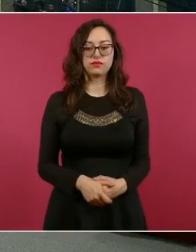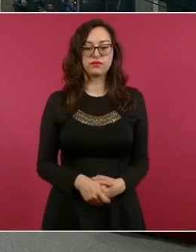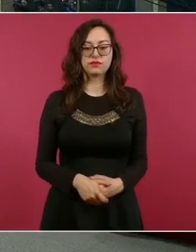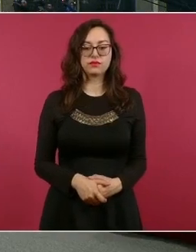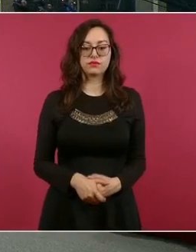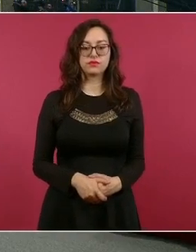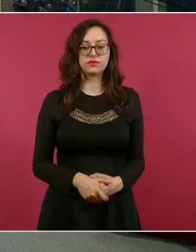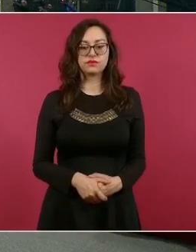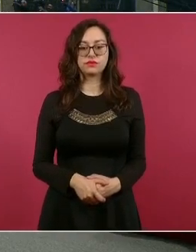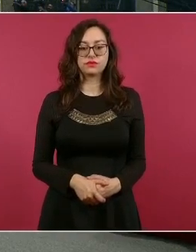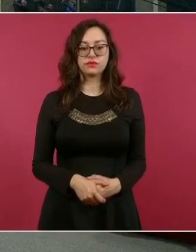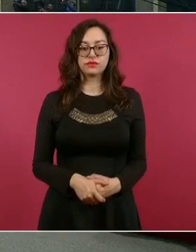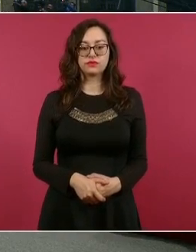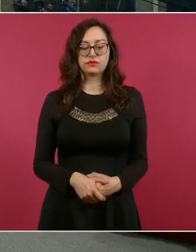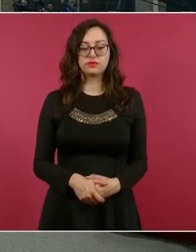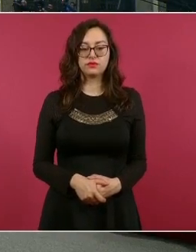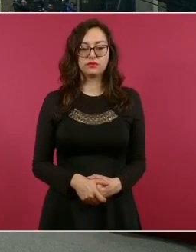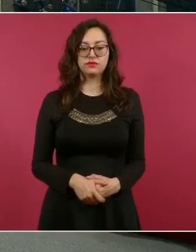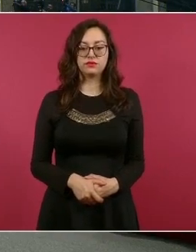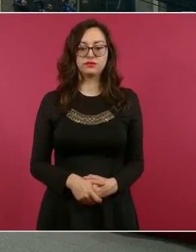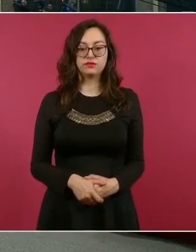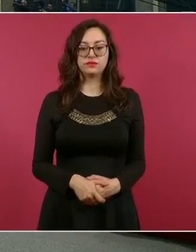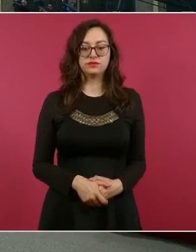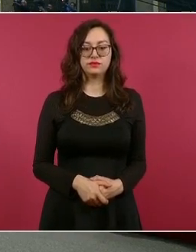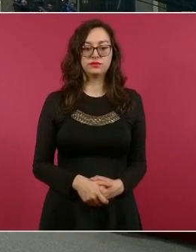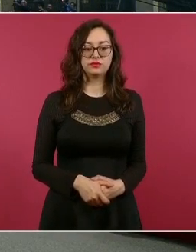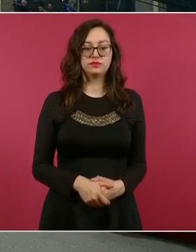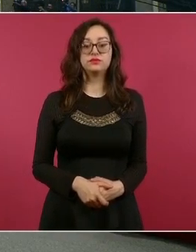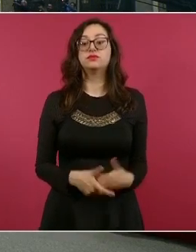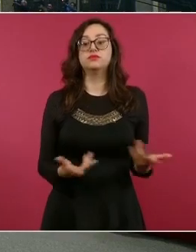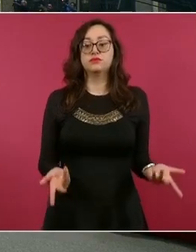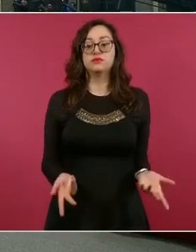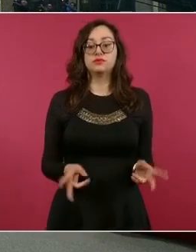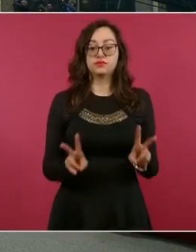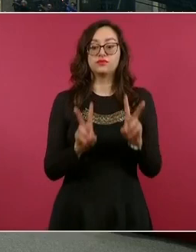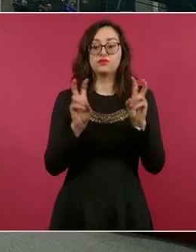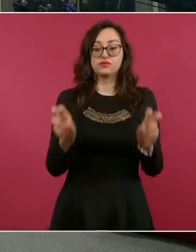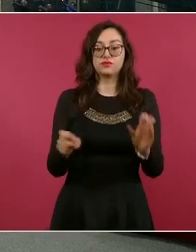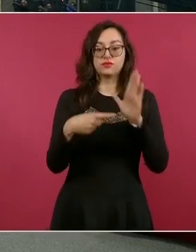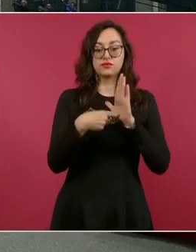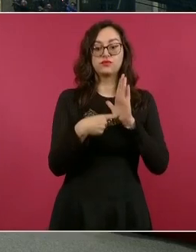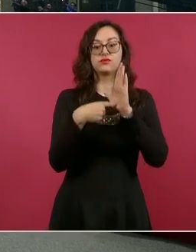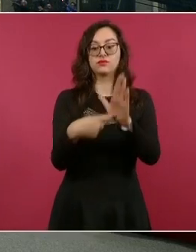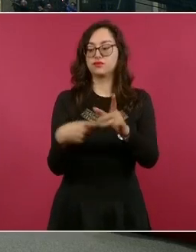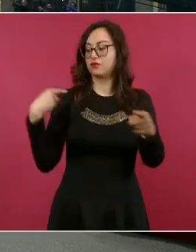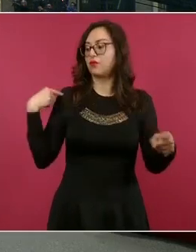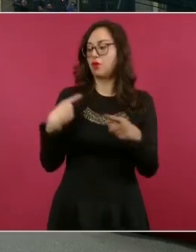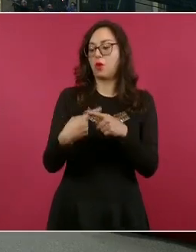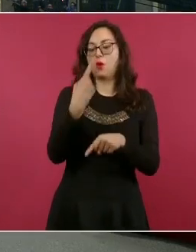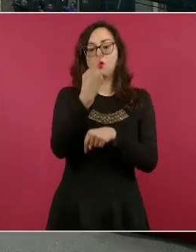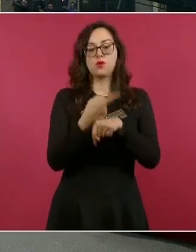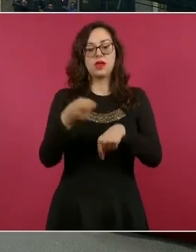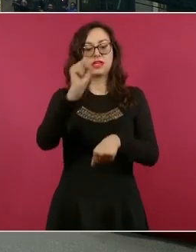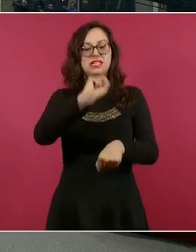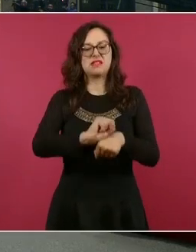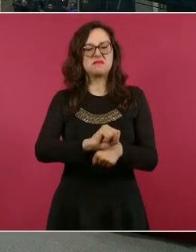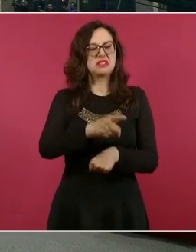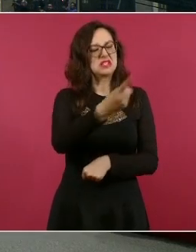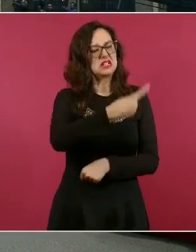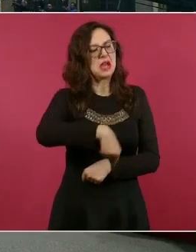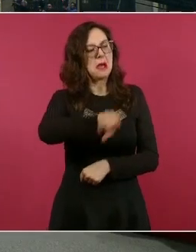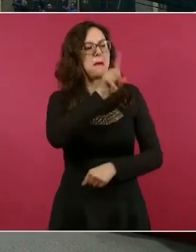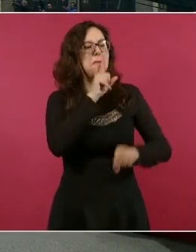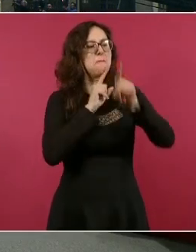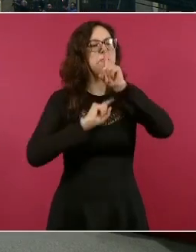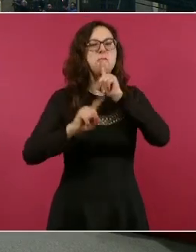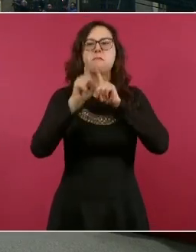Pero ya vamos, ¿no?, a la exposición. ¿Quién es quién en las mentiras, sí?, de la semana, y luego a las